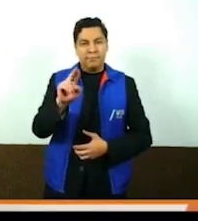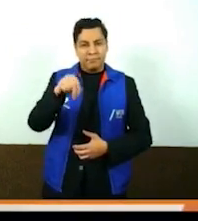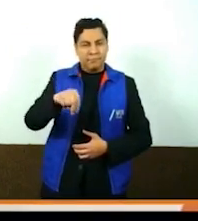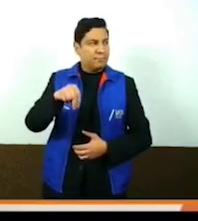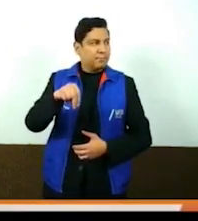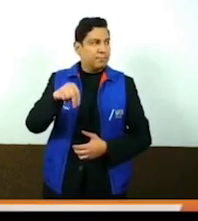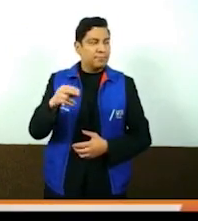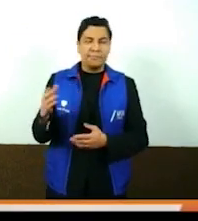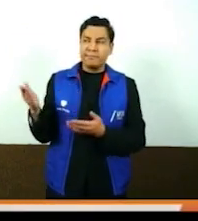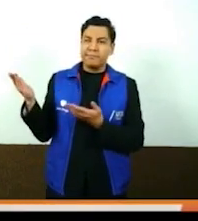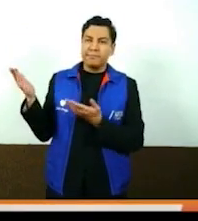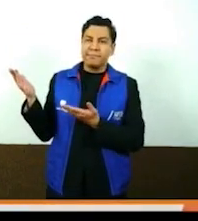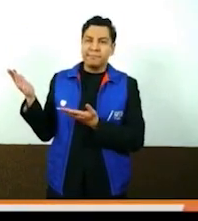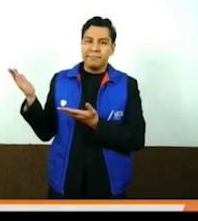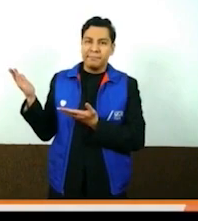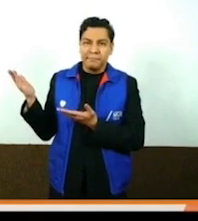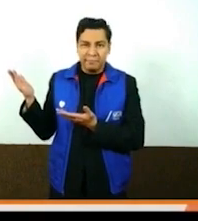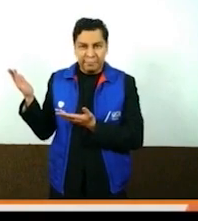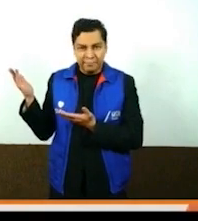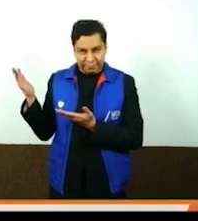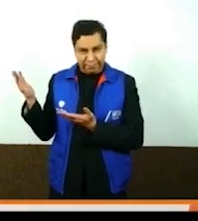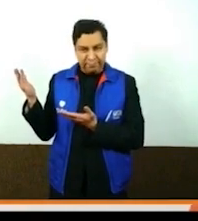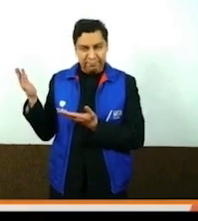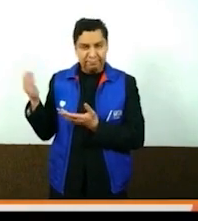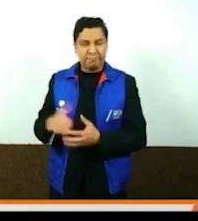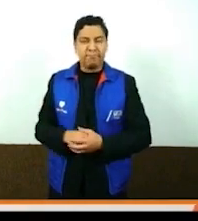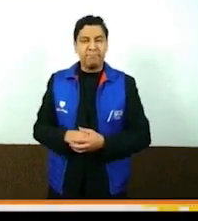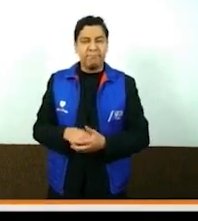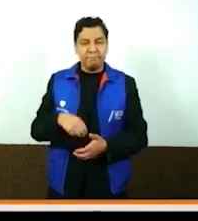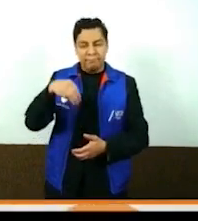Karel Gutiérrez González.